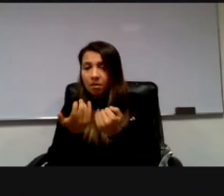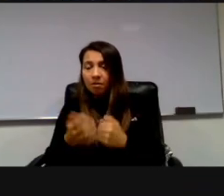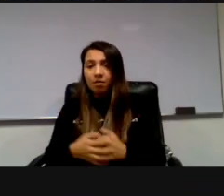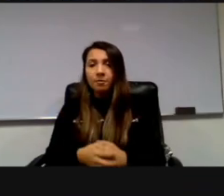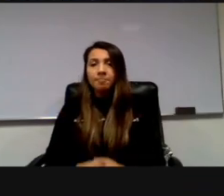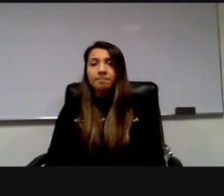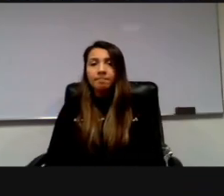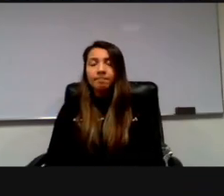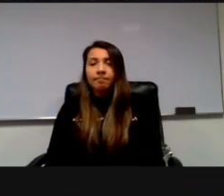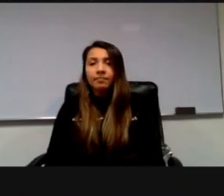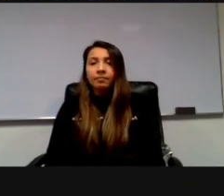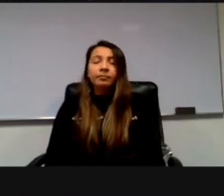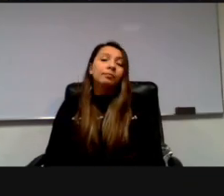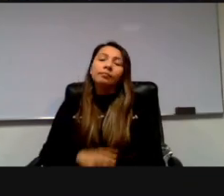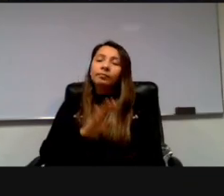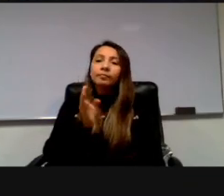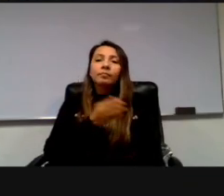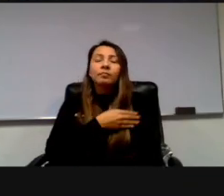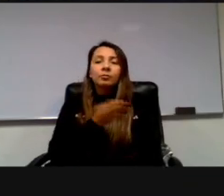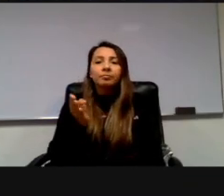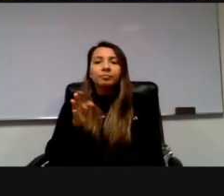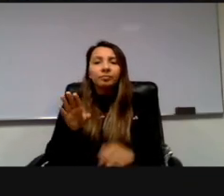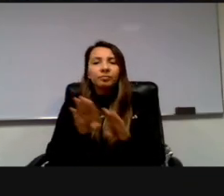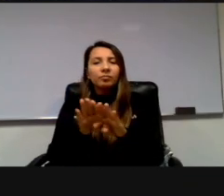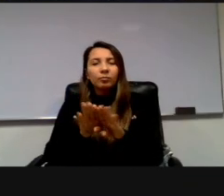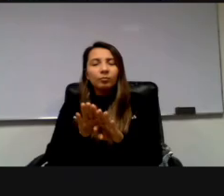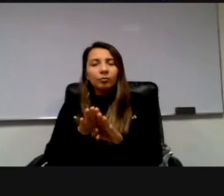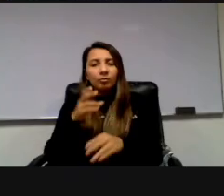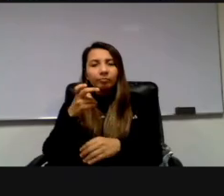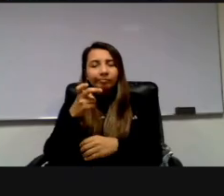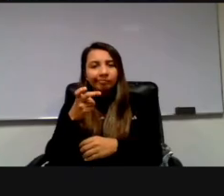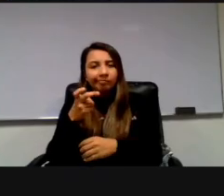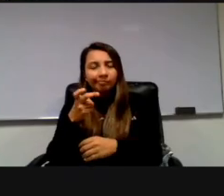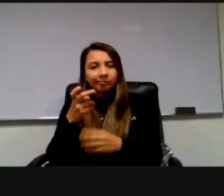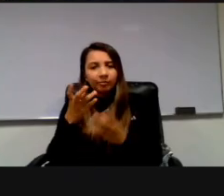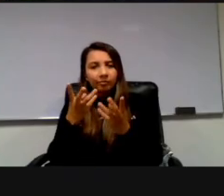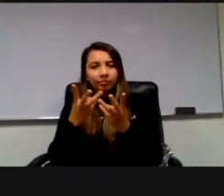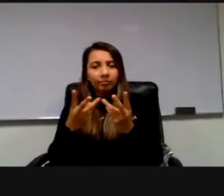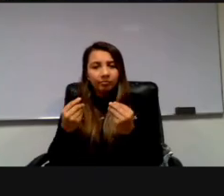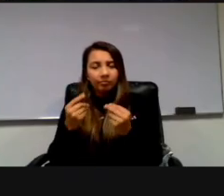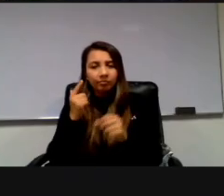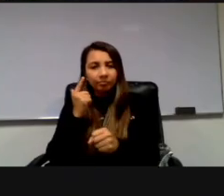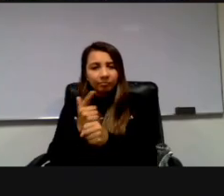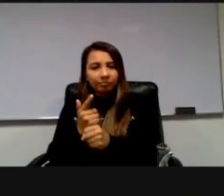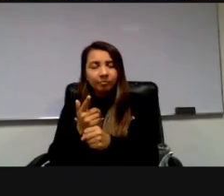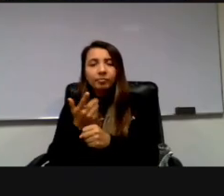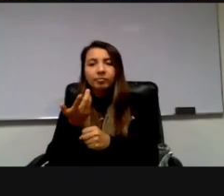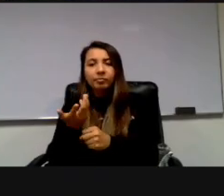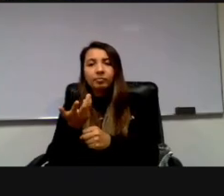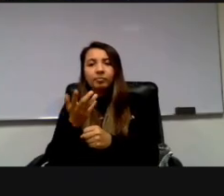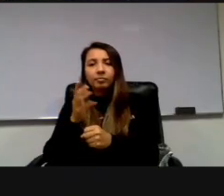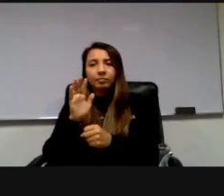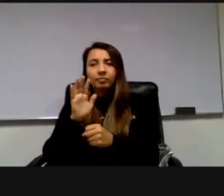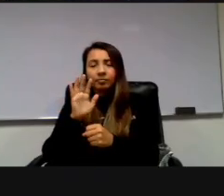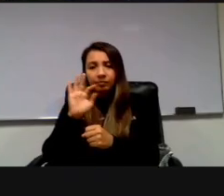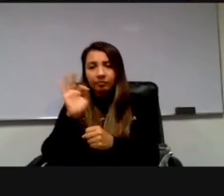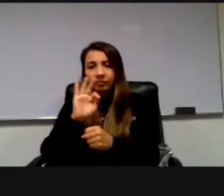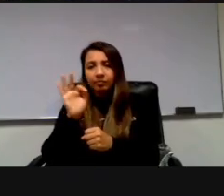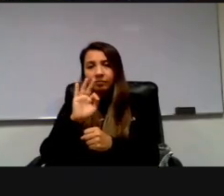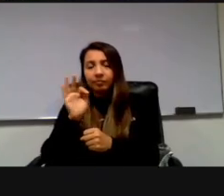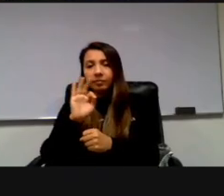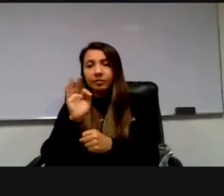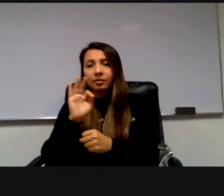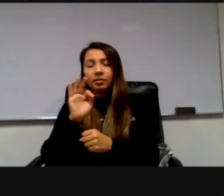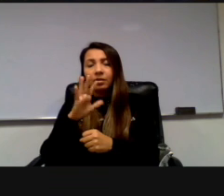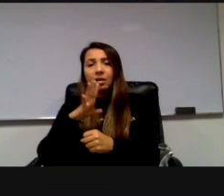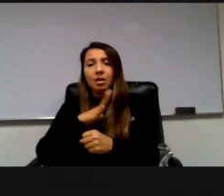primitiva. Bueno, ¿cómo poder resolver ese problema? Bueno, pues resulta ser que si miramos a los genes